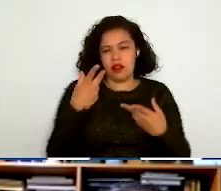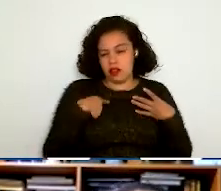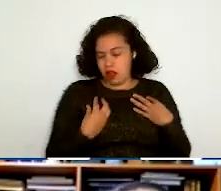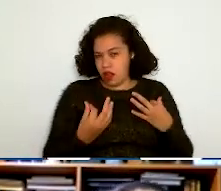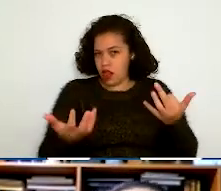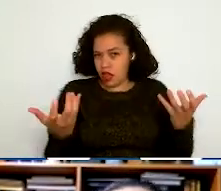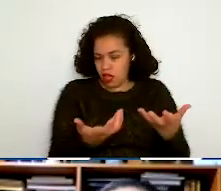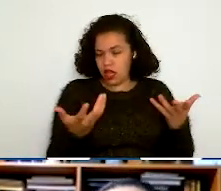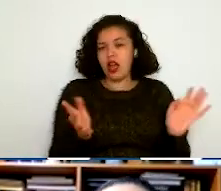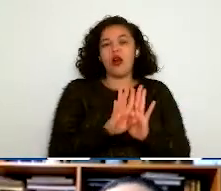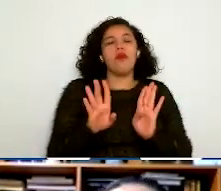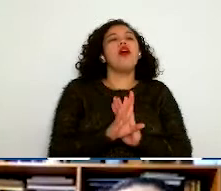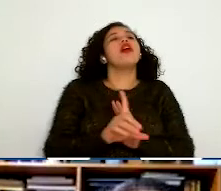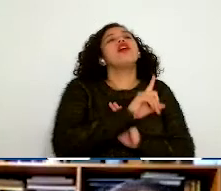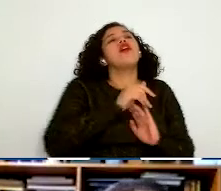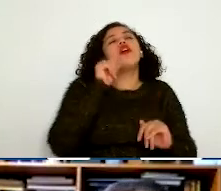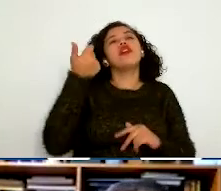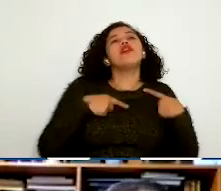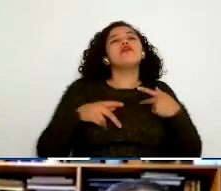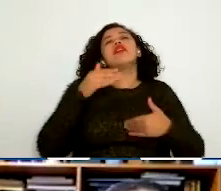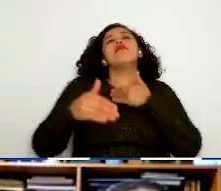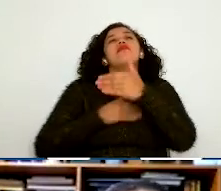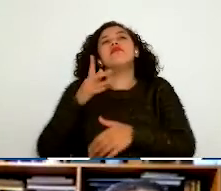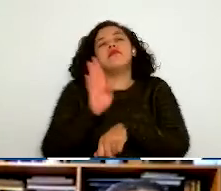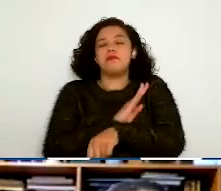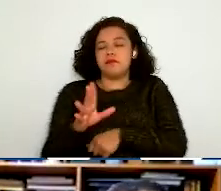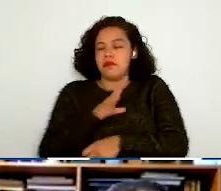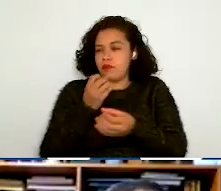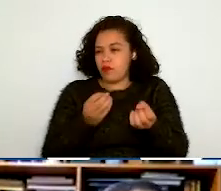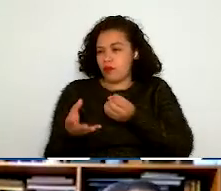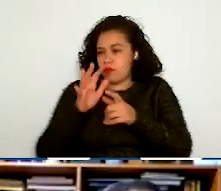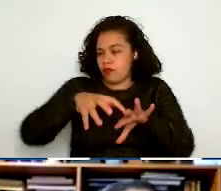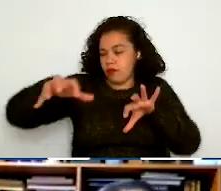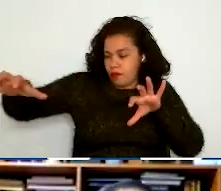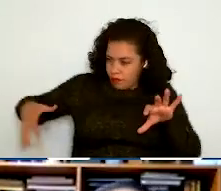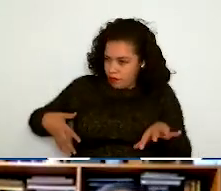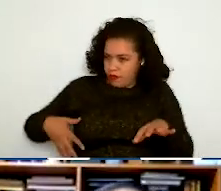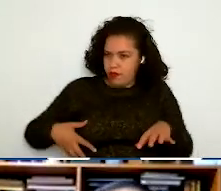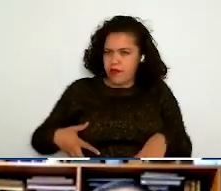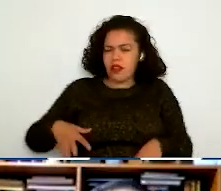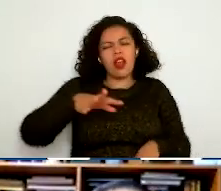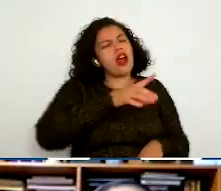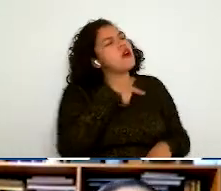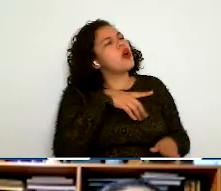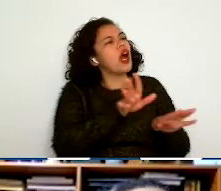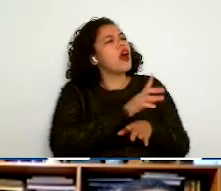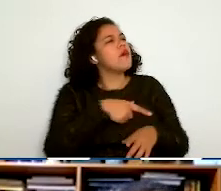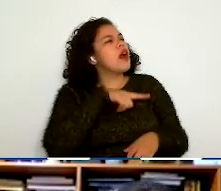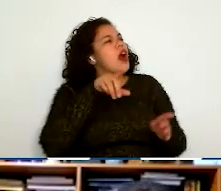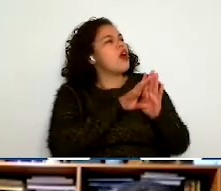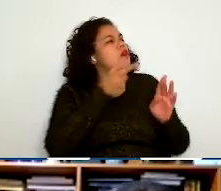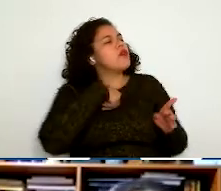y esto puede beneficiar a los demás compañeros, ¿no? Compañeras que estén trabajando, a ver cómo se puede cambiar lo que